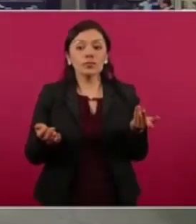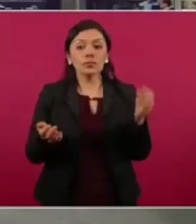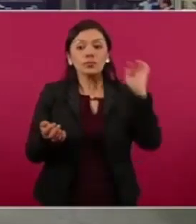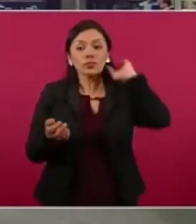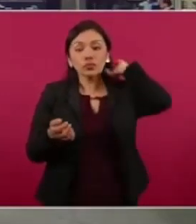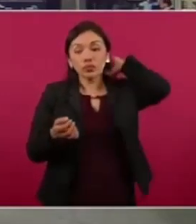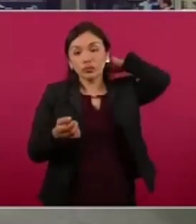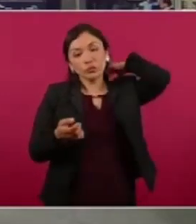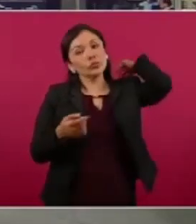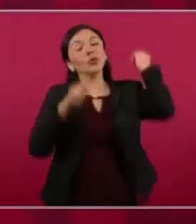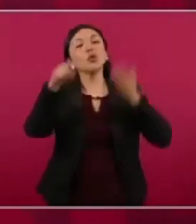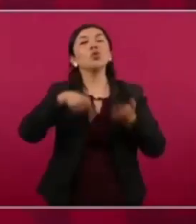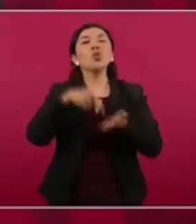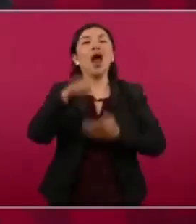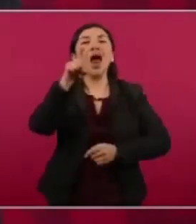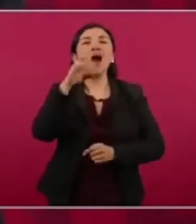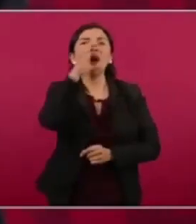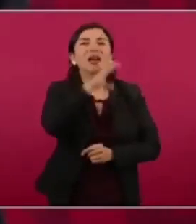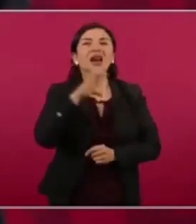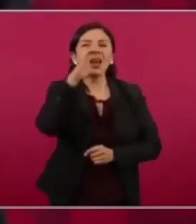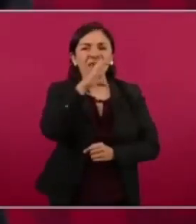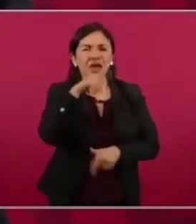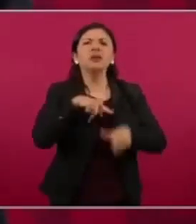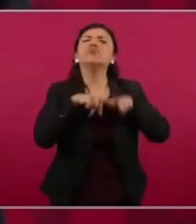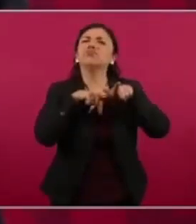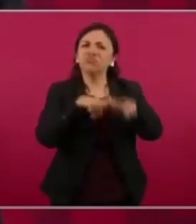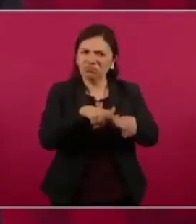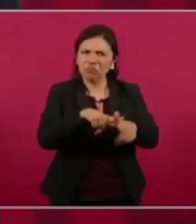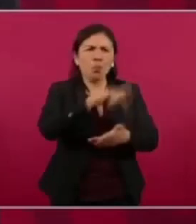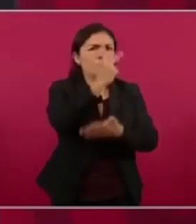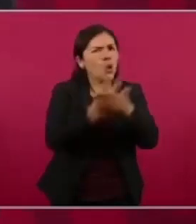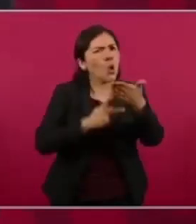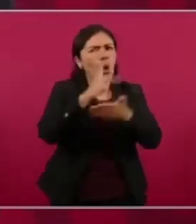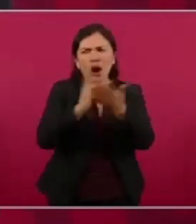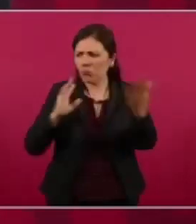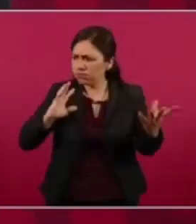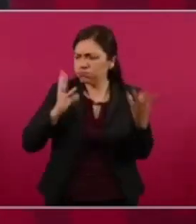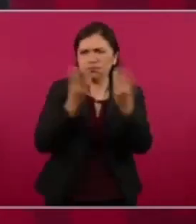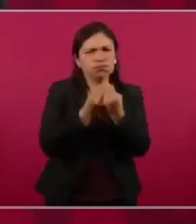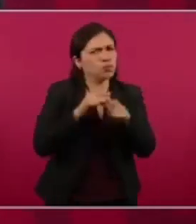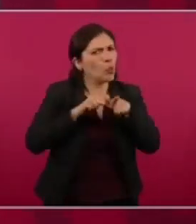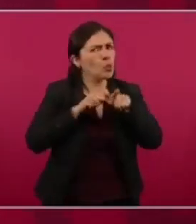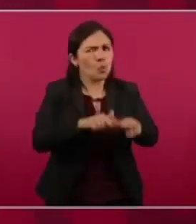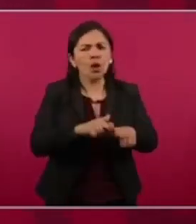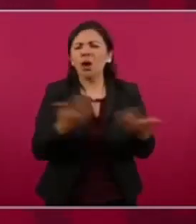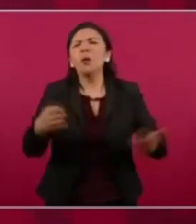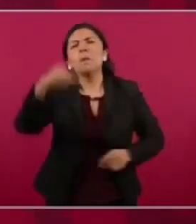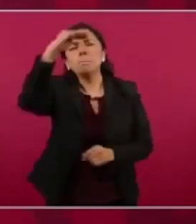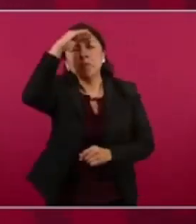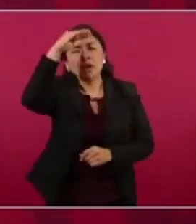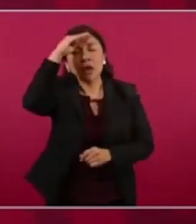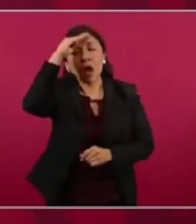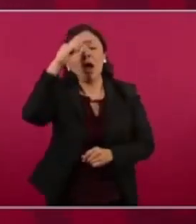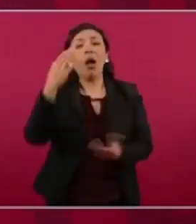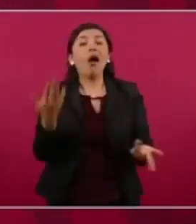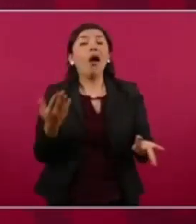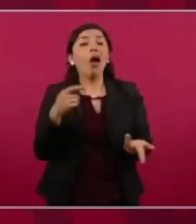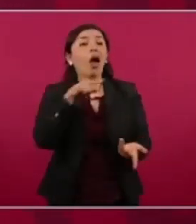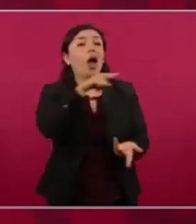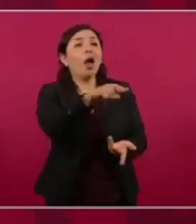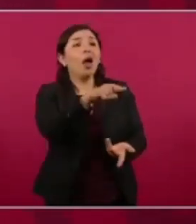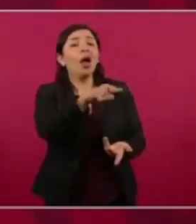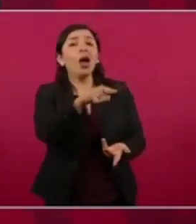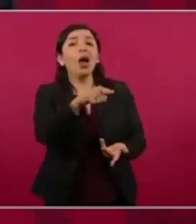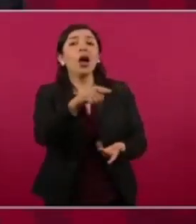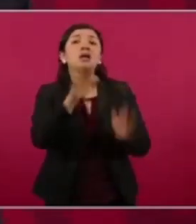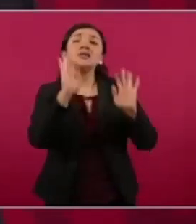En Aguascalientes continúan todos los programas. Ni modo que ya se van